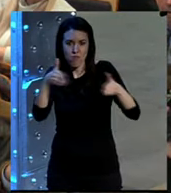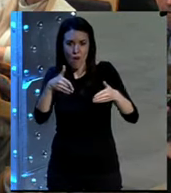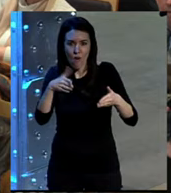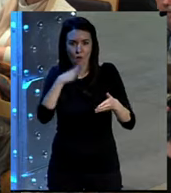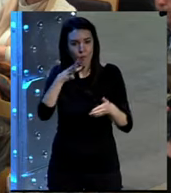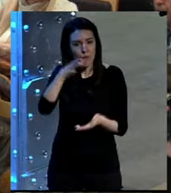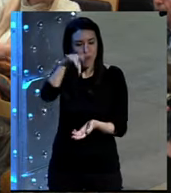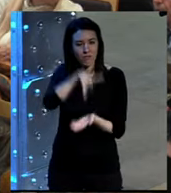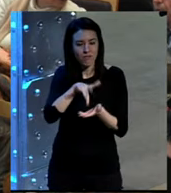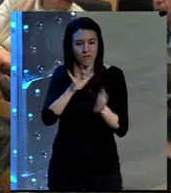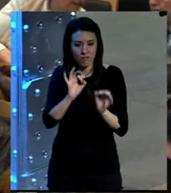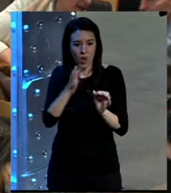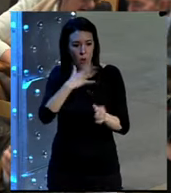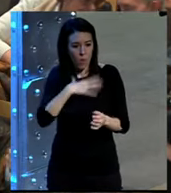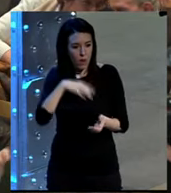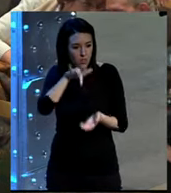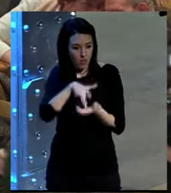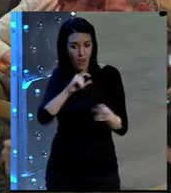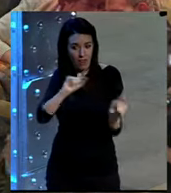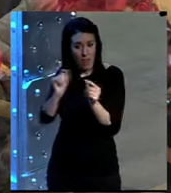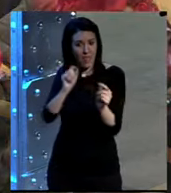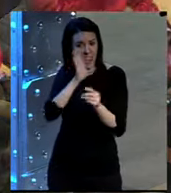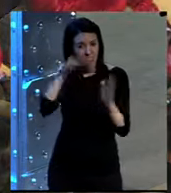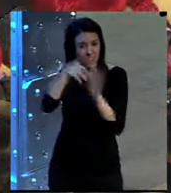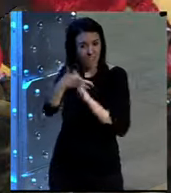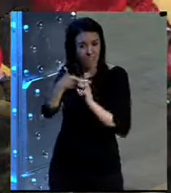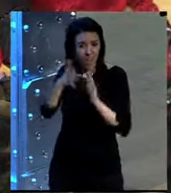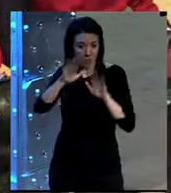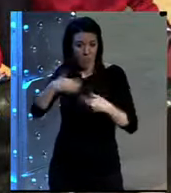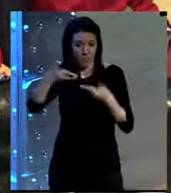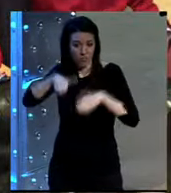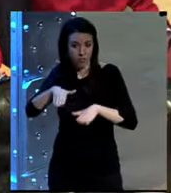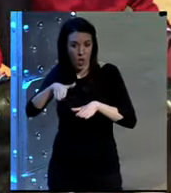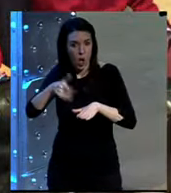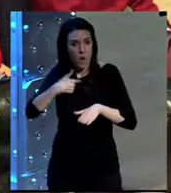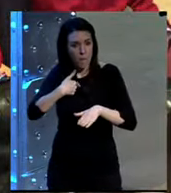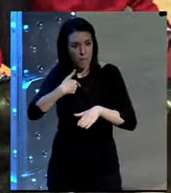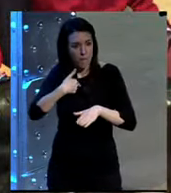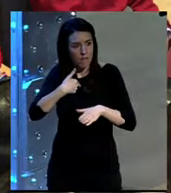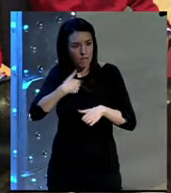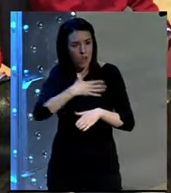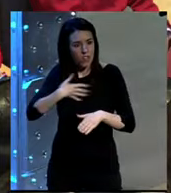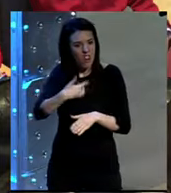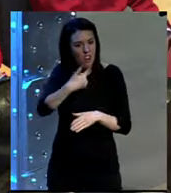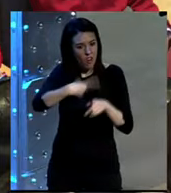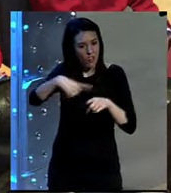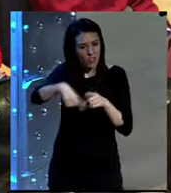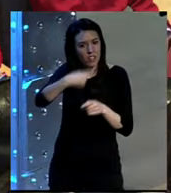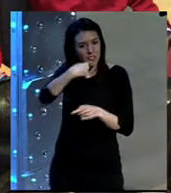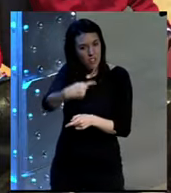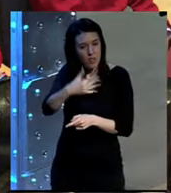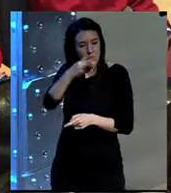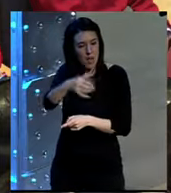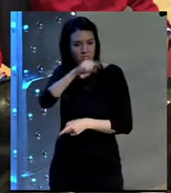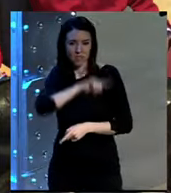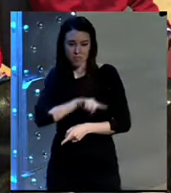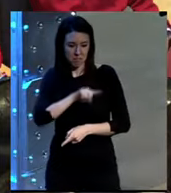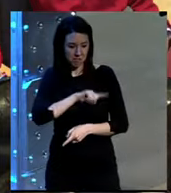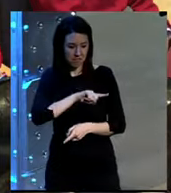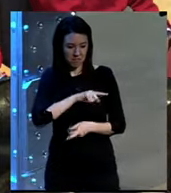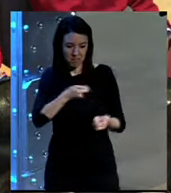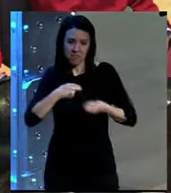de que pudiéramos hacer ese debate, que ahora quedará truncado, pero no me voy a quedar sin decir las cosas y la sensación